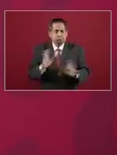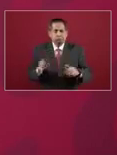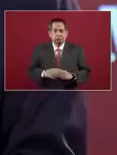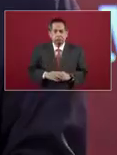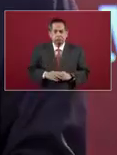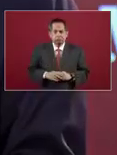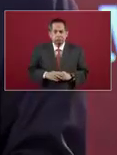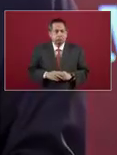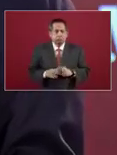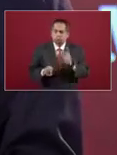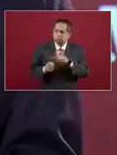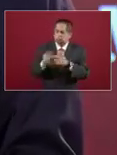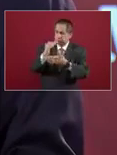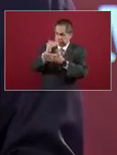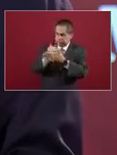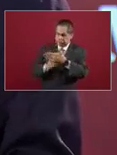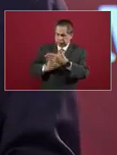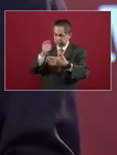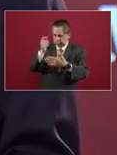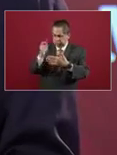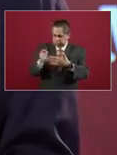Todo el que se inscribe en un padrón